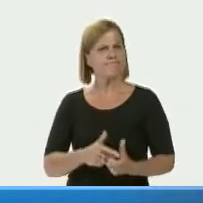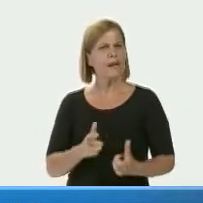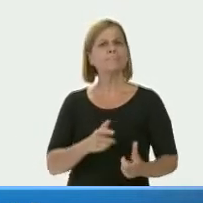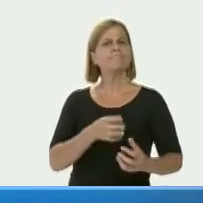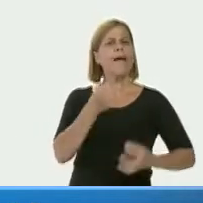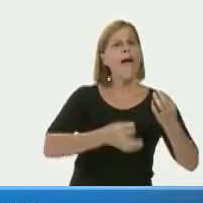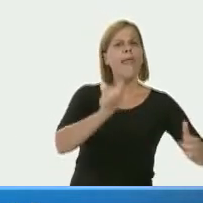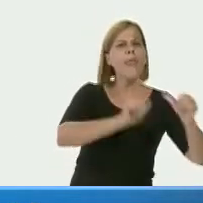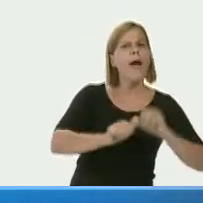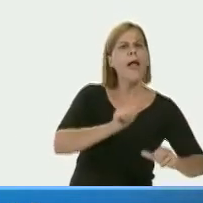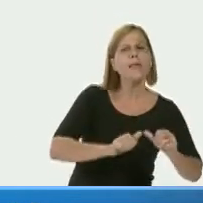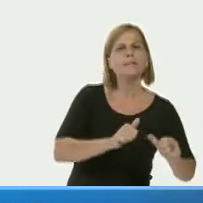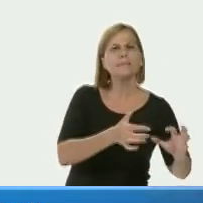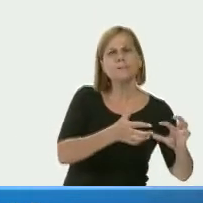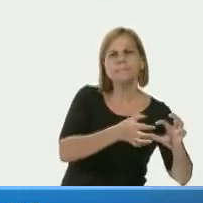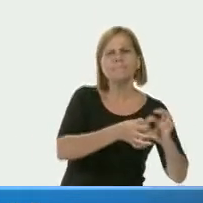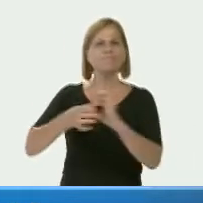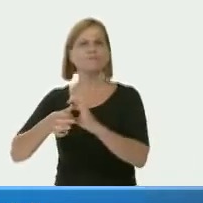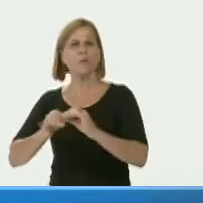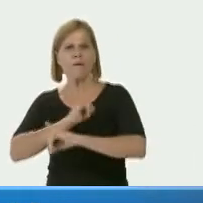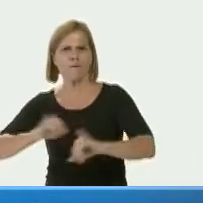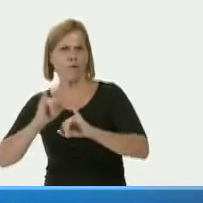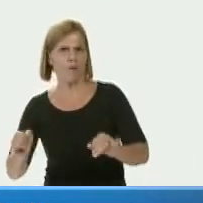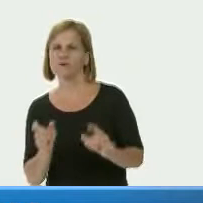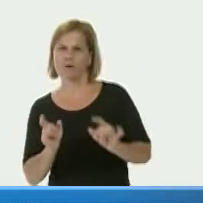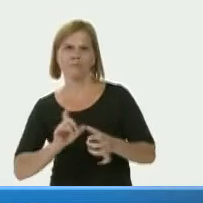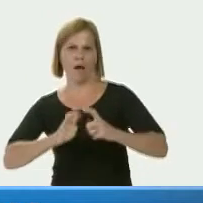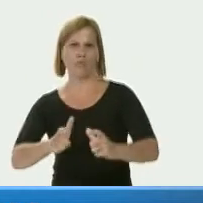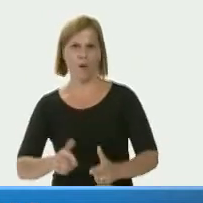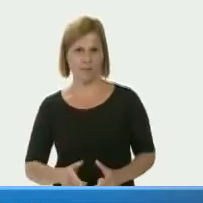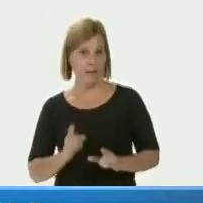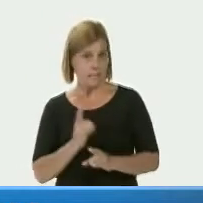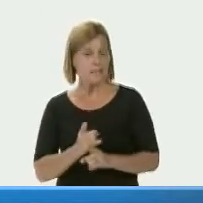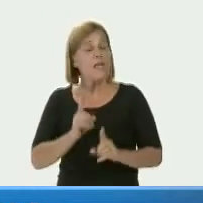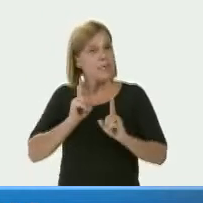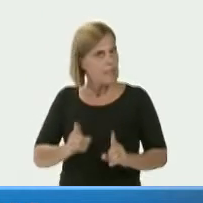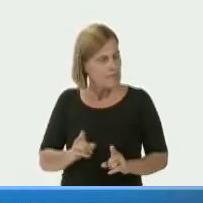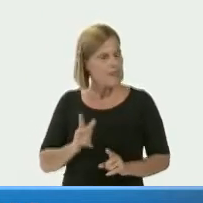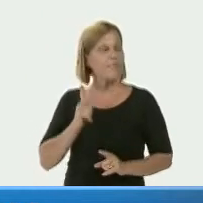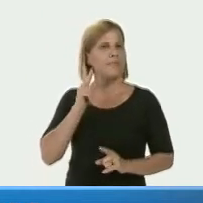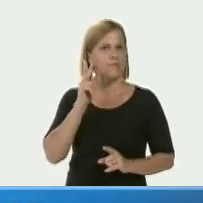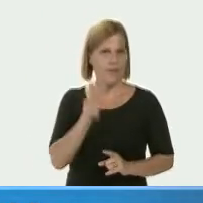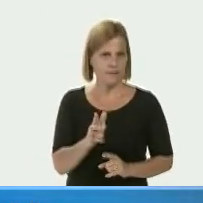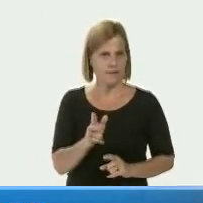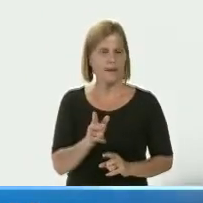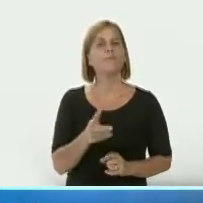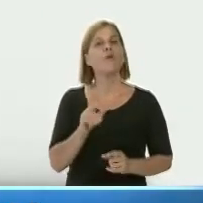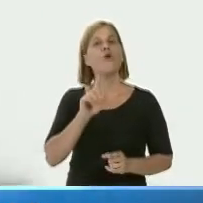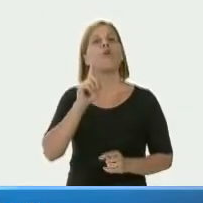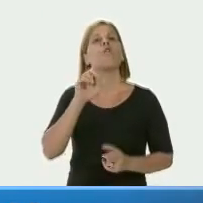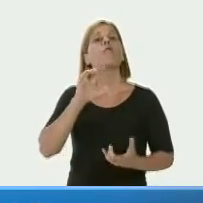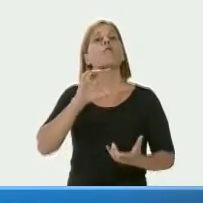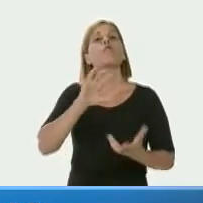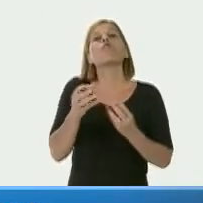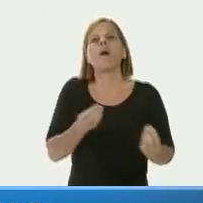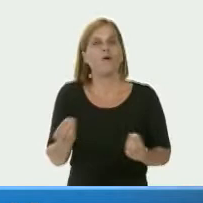tener a la población informada. Pero también decirles que una de las estrategias es que